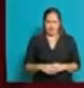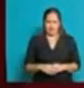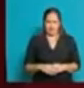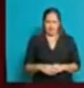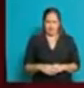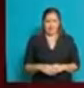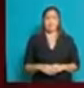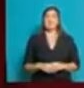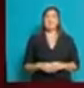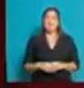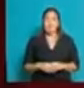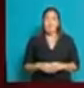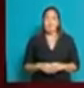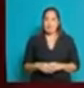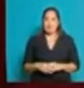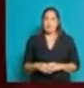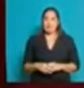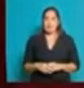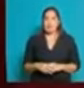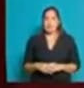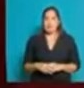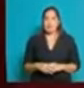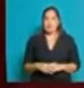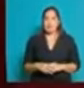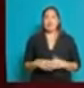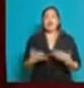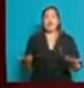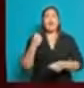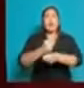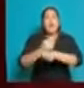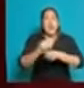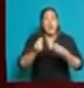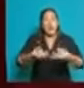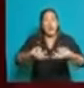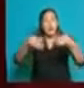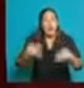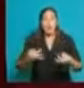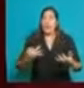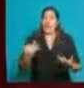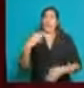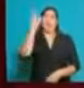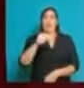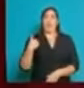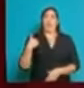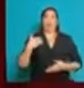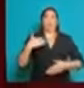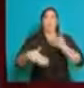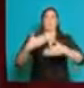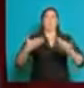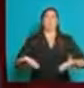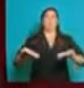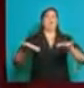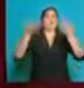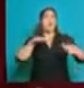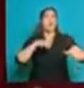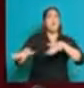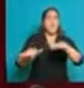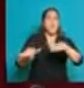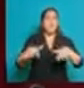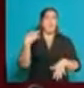Para crear trabajo de calidad, tenemos que crecer como país. Tenemos que generar